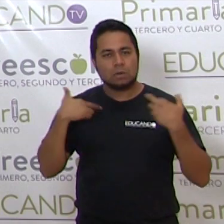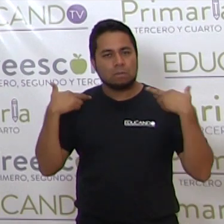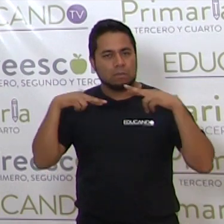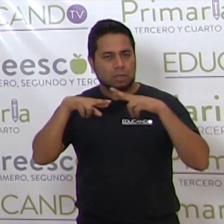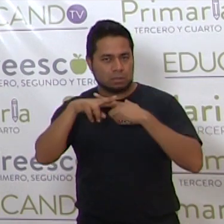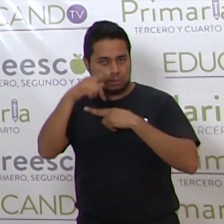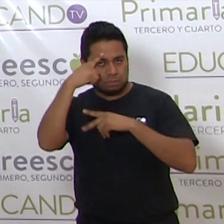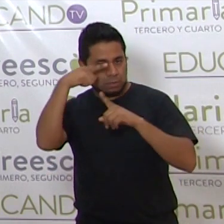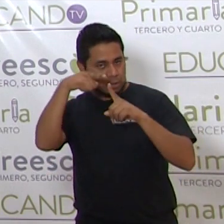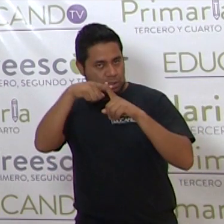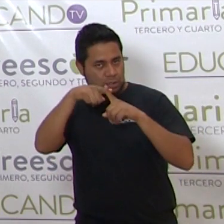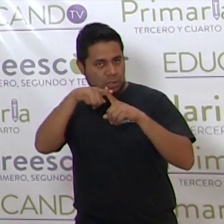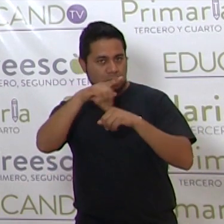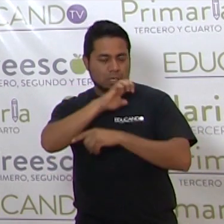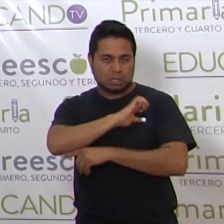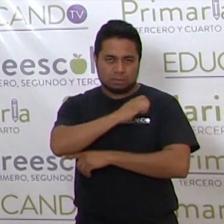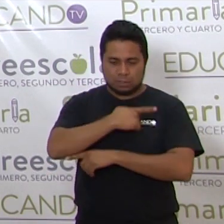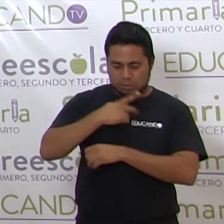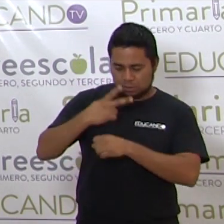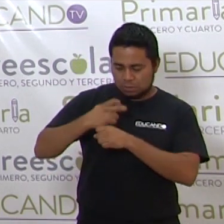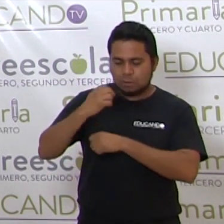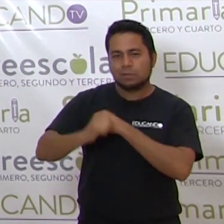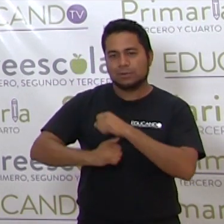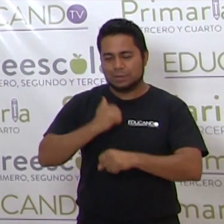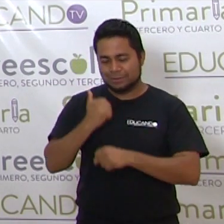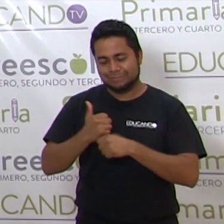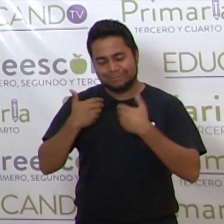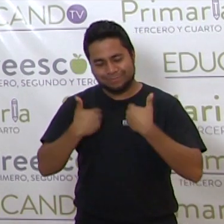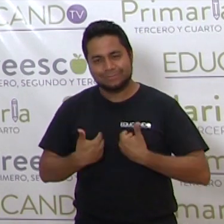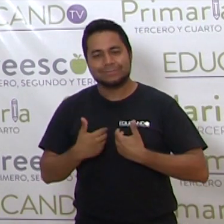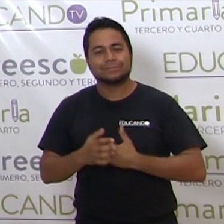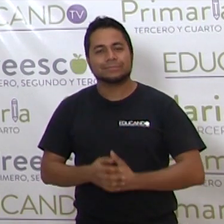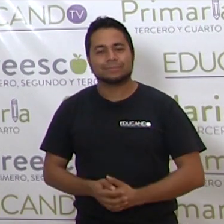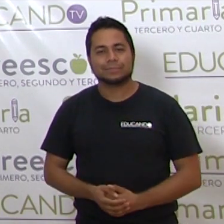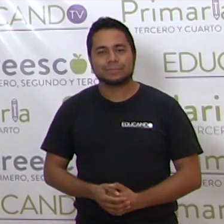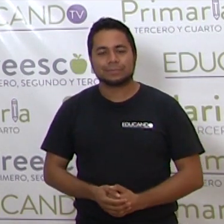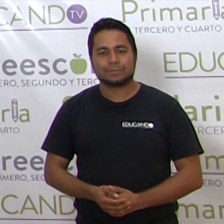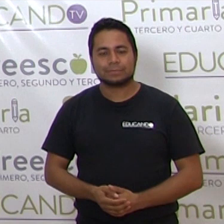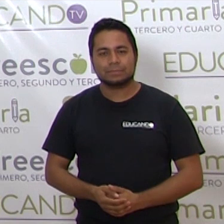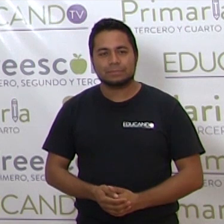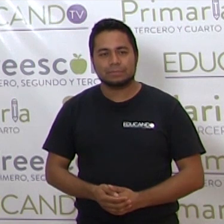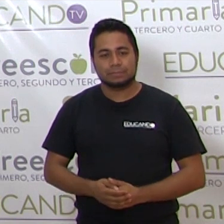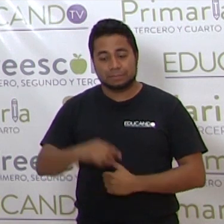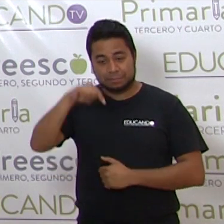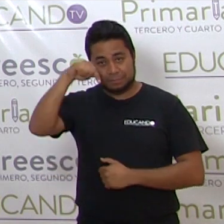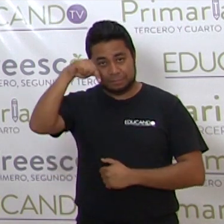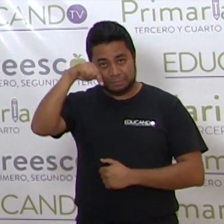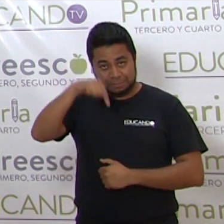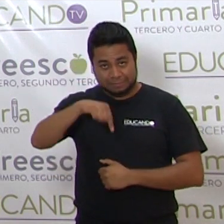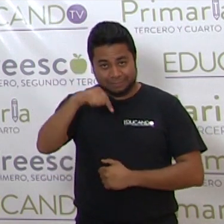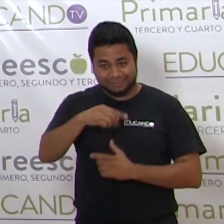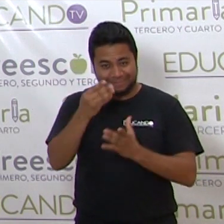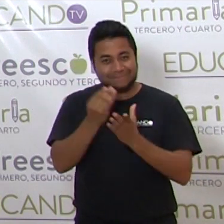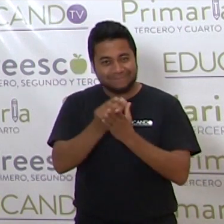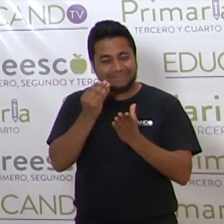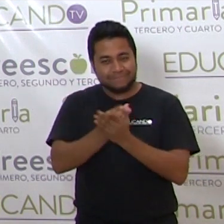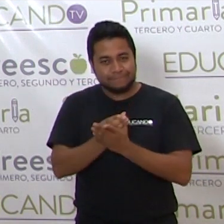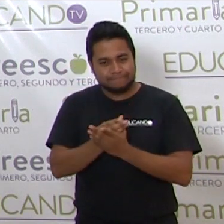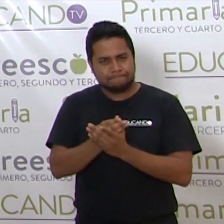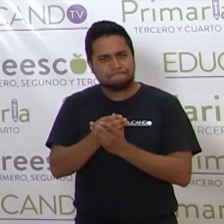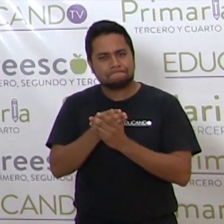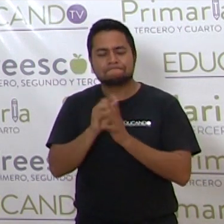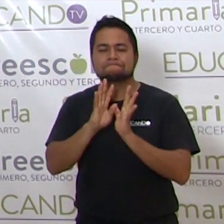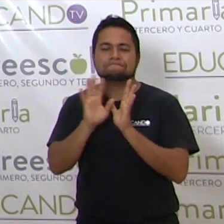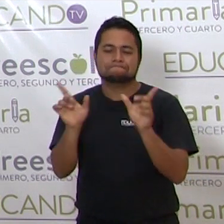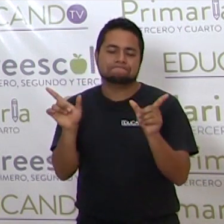asignatura de español segundo grado en esta sesión vamos a concluir